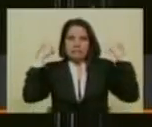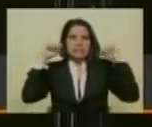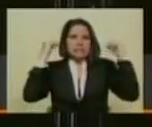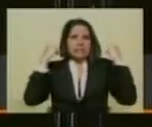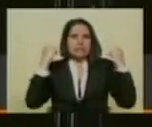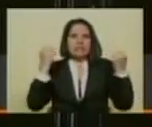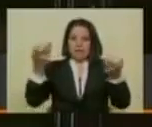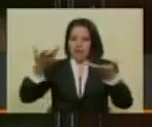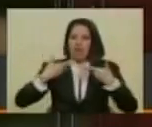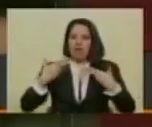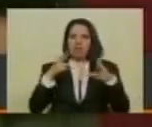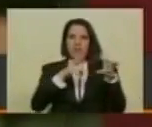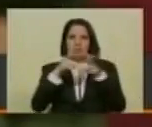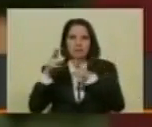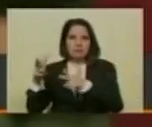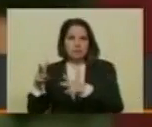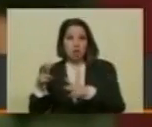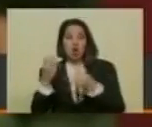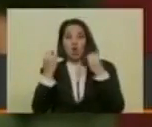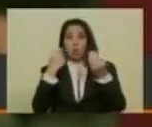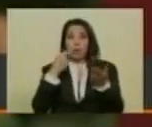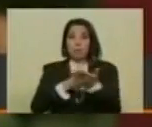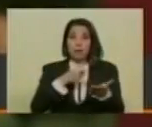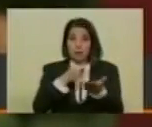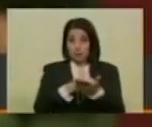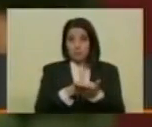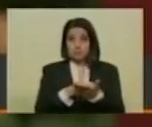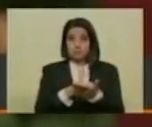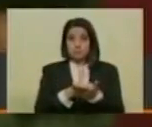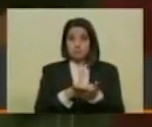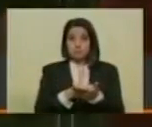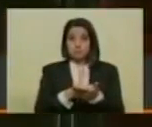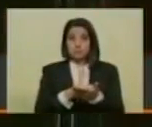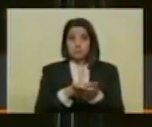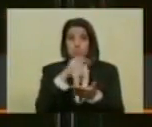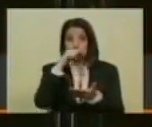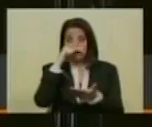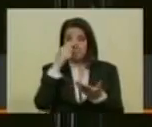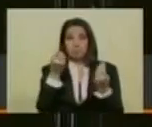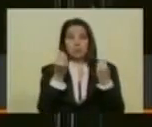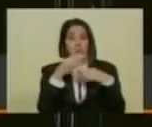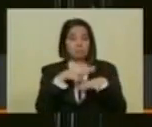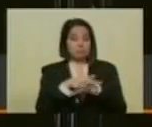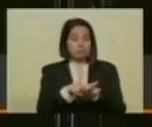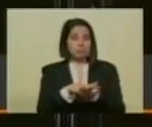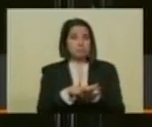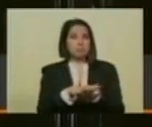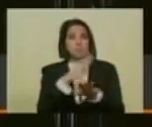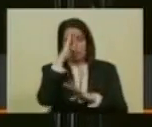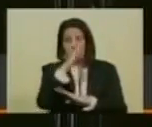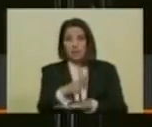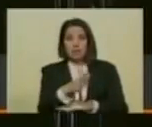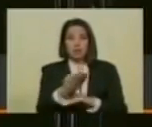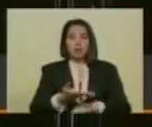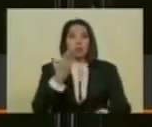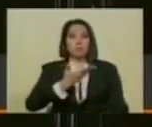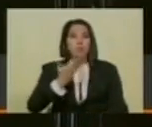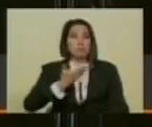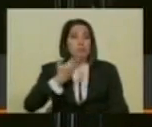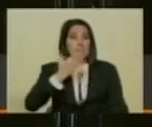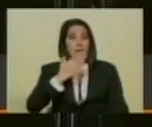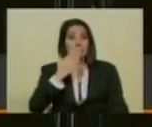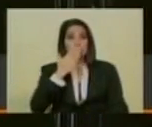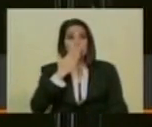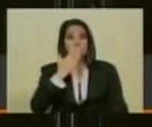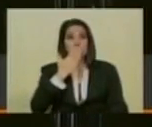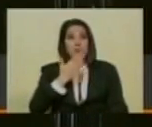armaban, cómo les pagaban. Y el involucramiento directo que tuvieron importantes